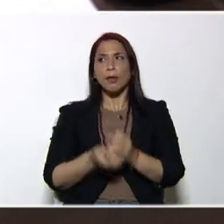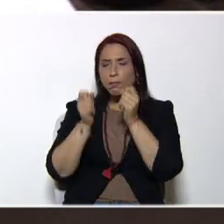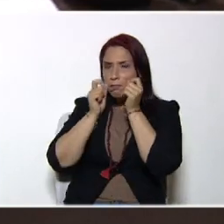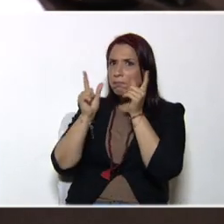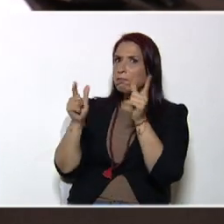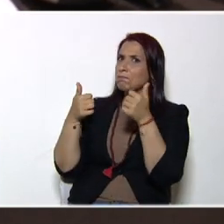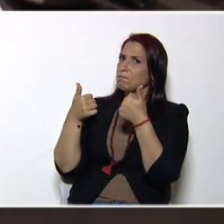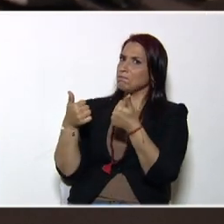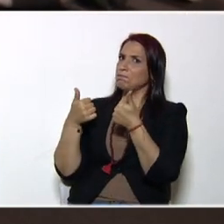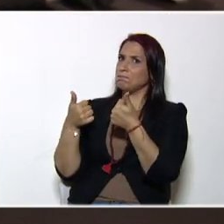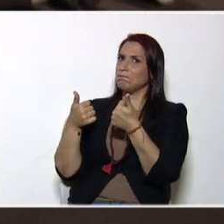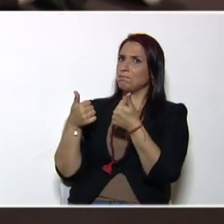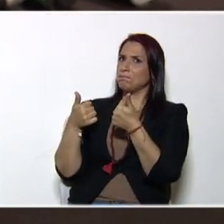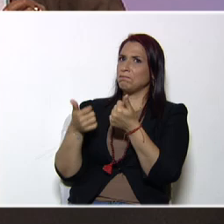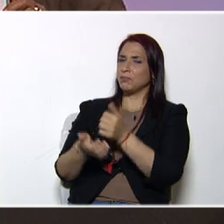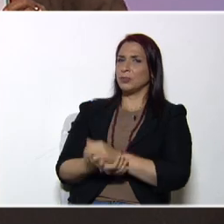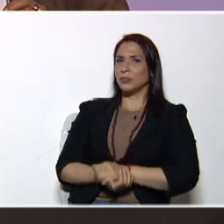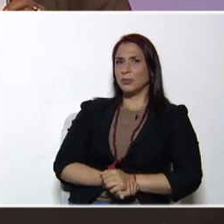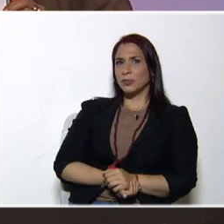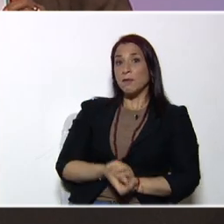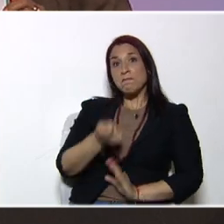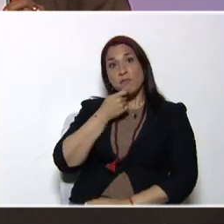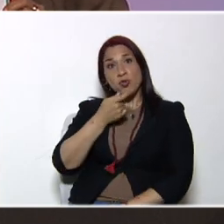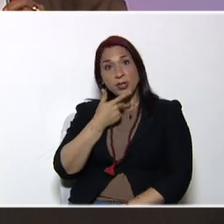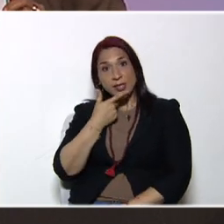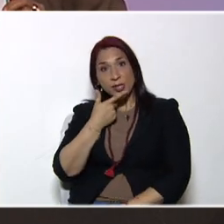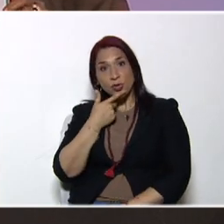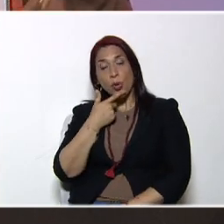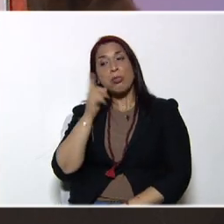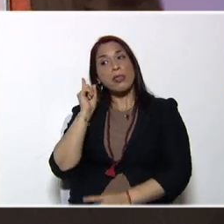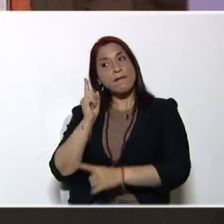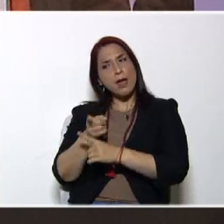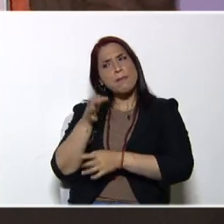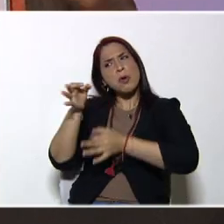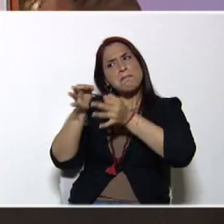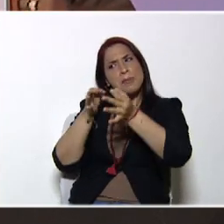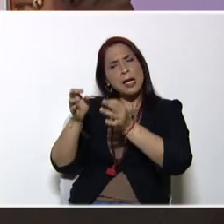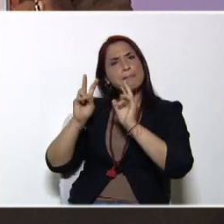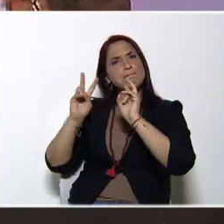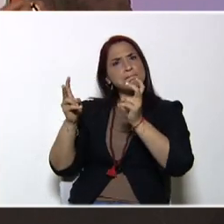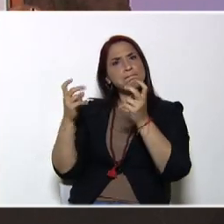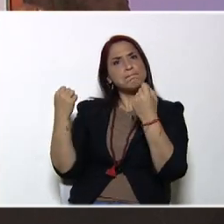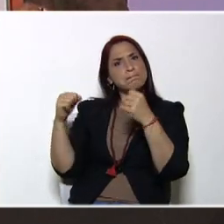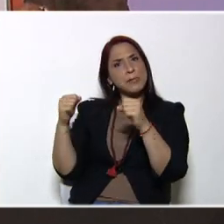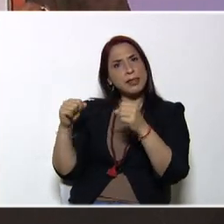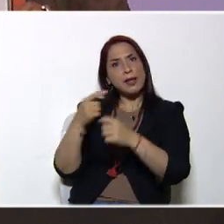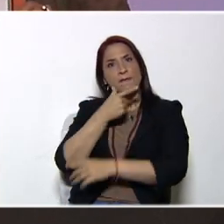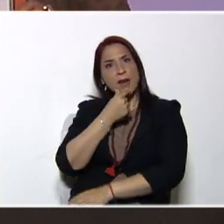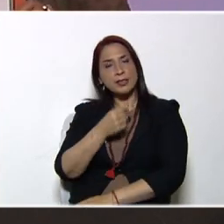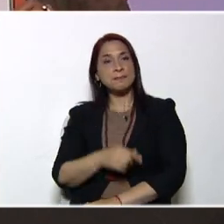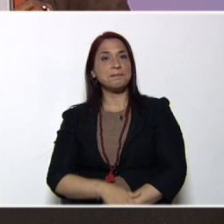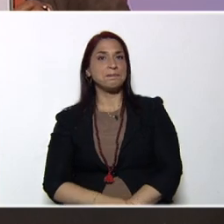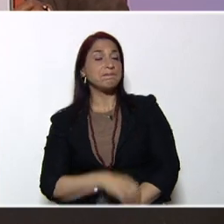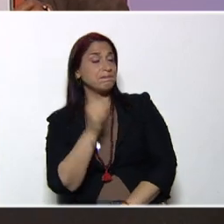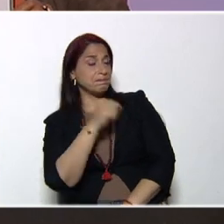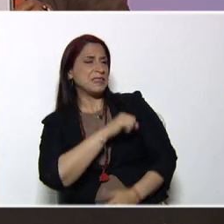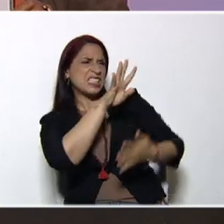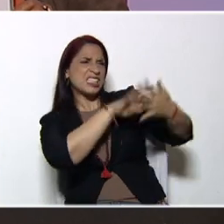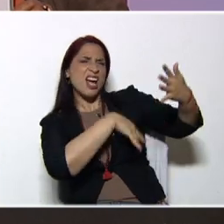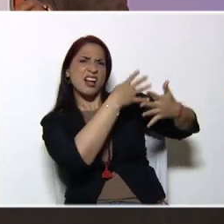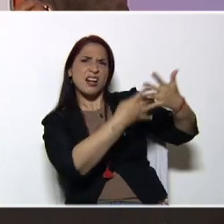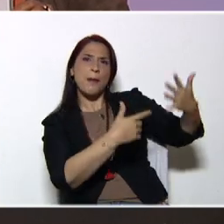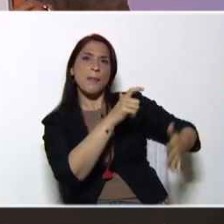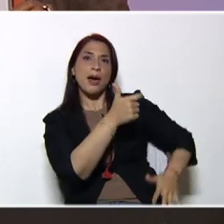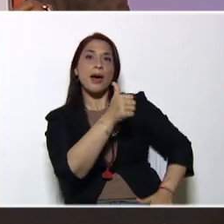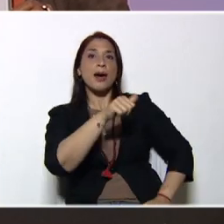te quedó, Andrés, muy bonito. Y además podemos explicarlo de forma práctica y muy sencilla. Así es, profe. El diagrama de Gantt es